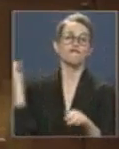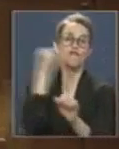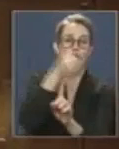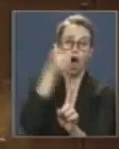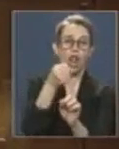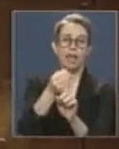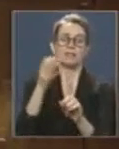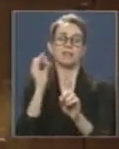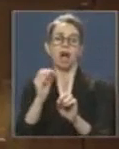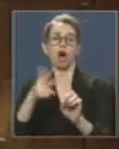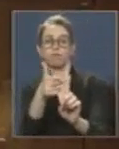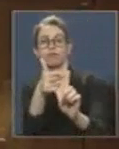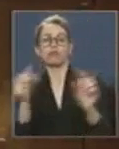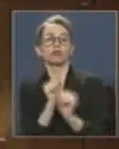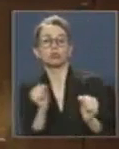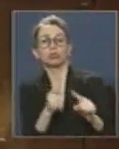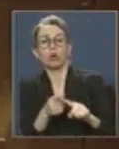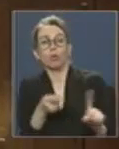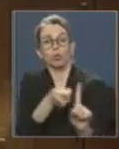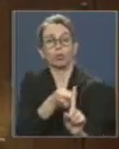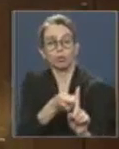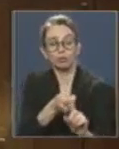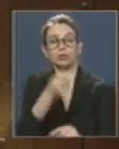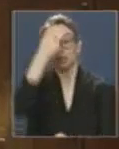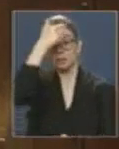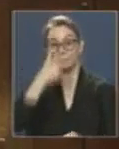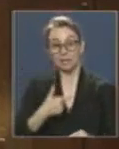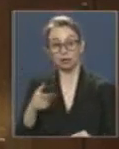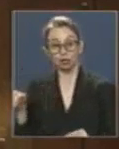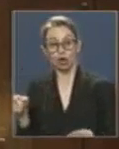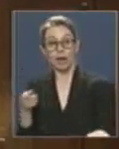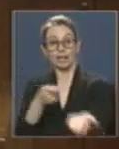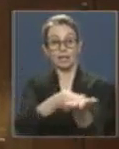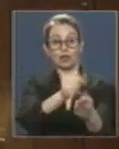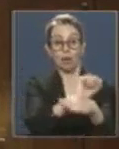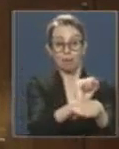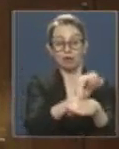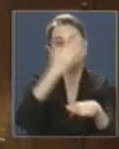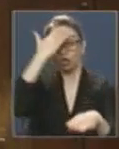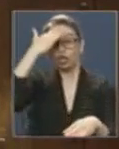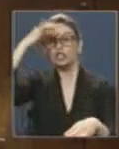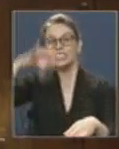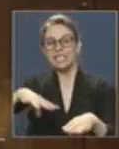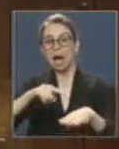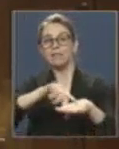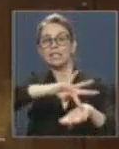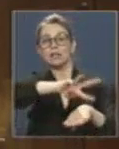dicha circunstancia sea conocida por el receptador o no pudiere menos que conocer,